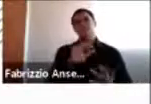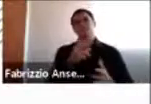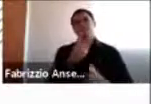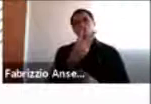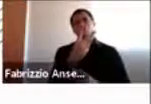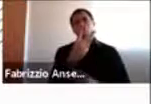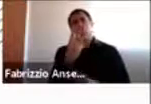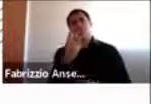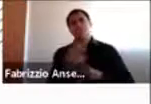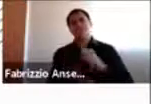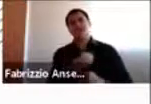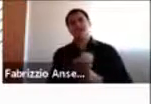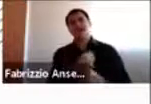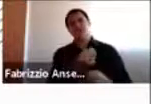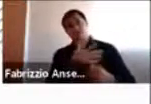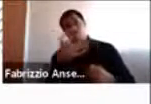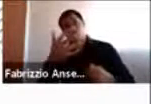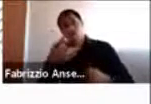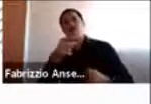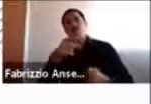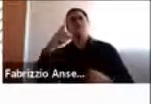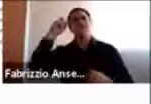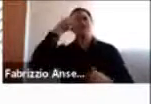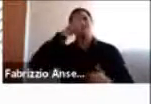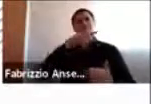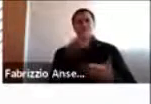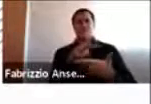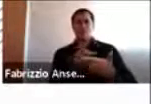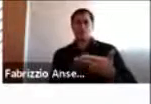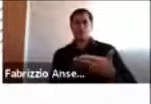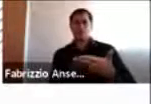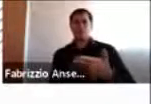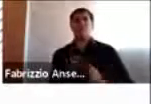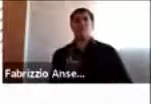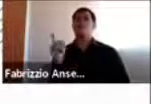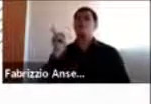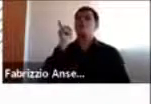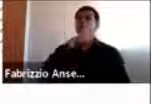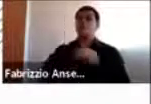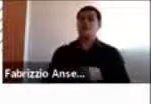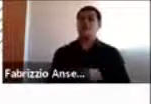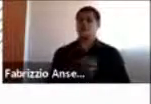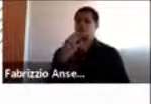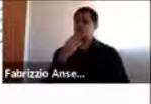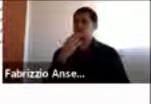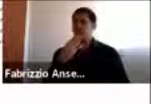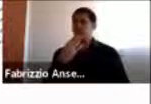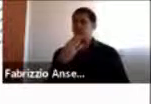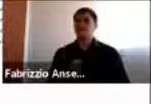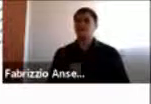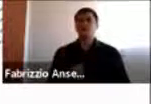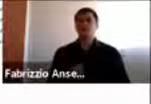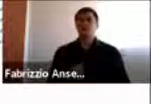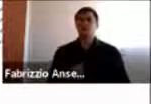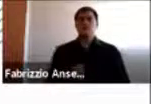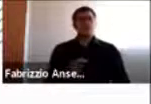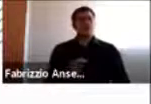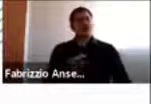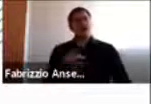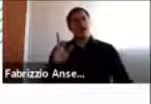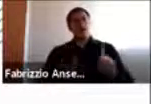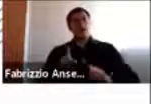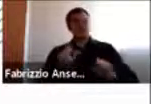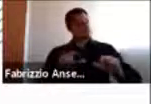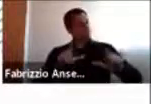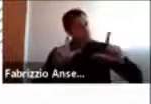van a presentar mayores dificultades con la lectura. Y finalmente uno de los precursores tempranos que llaman más la atención es la